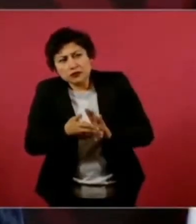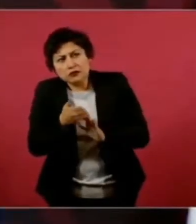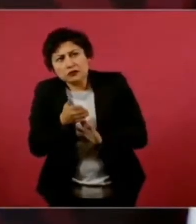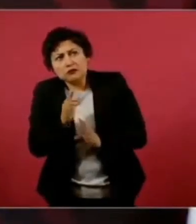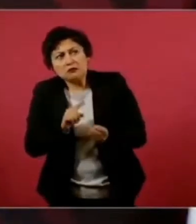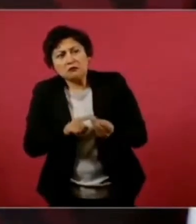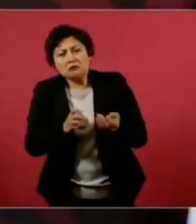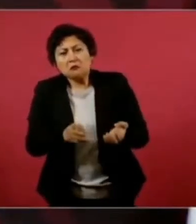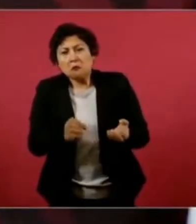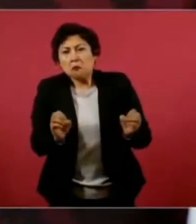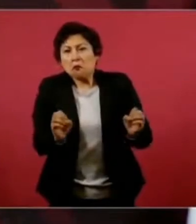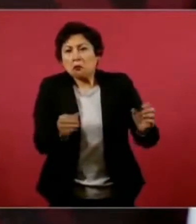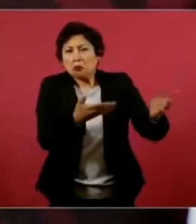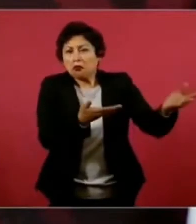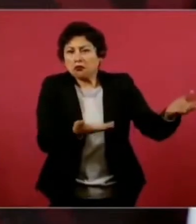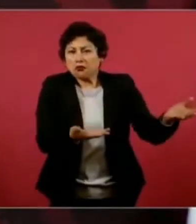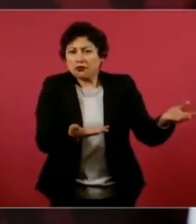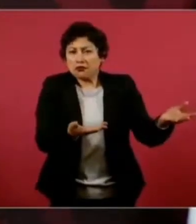Porque todo era